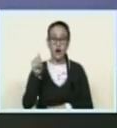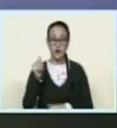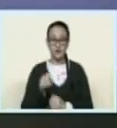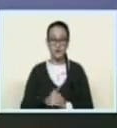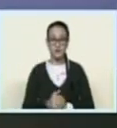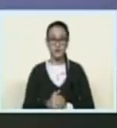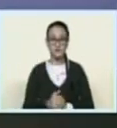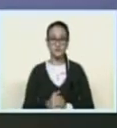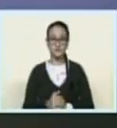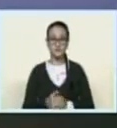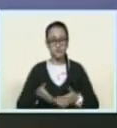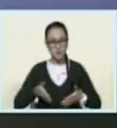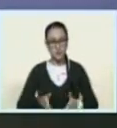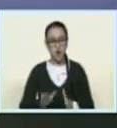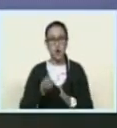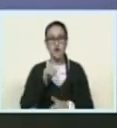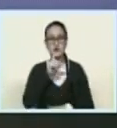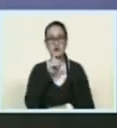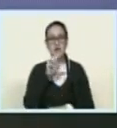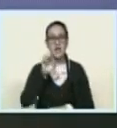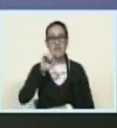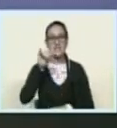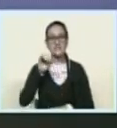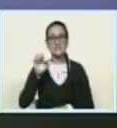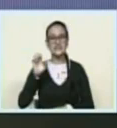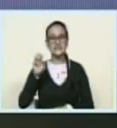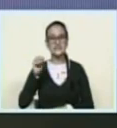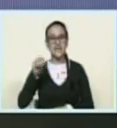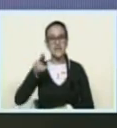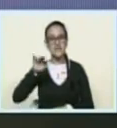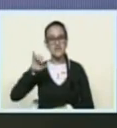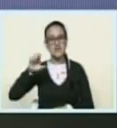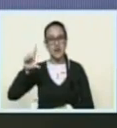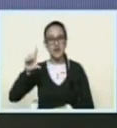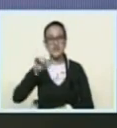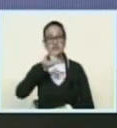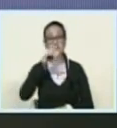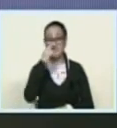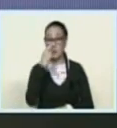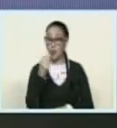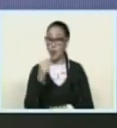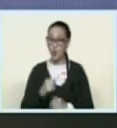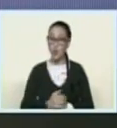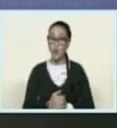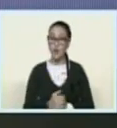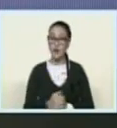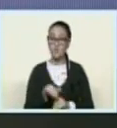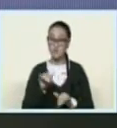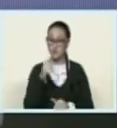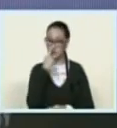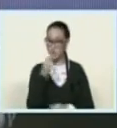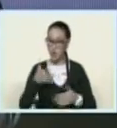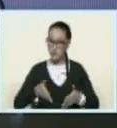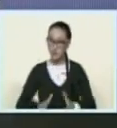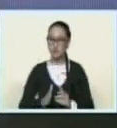Ezequiel Zamora. Del vientre de una mujer extraordinaria como Paula Correa,